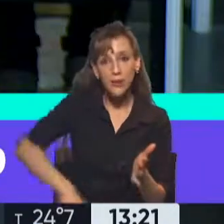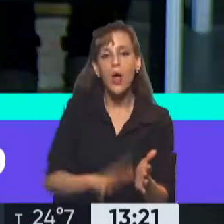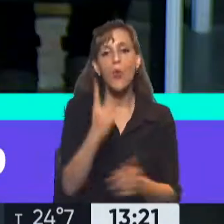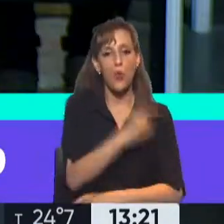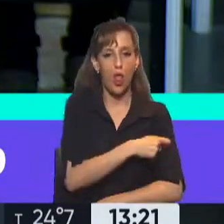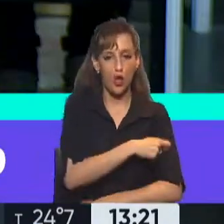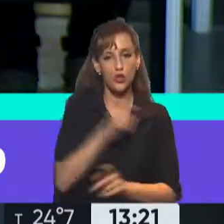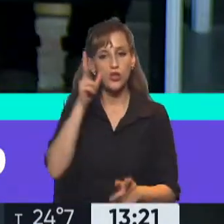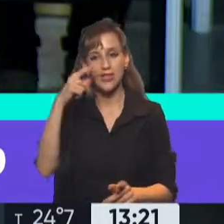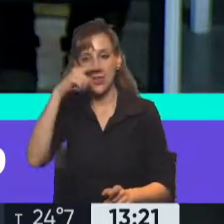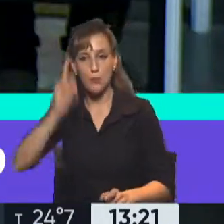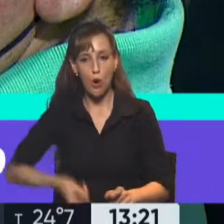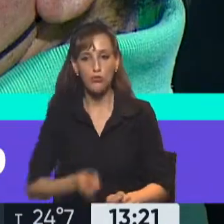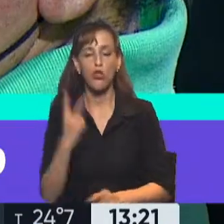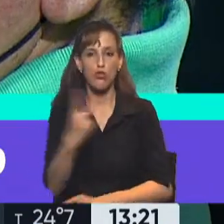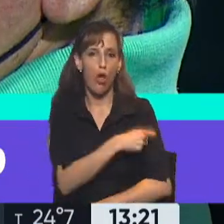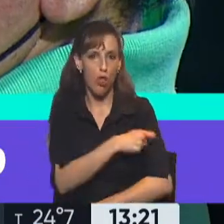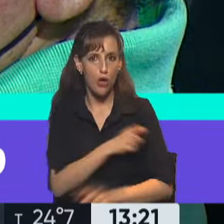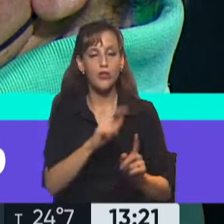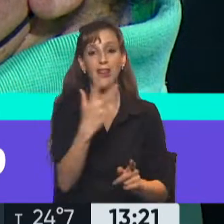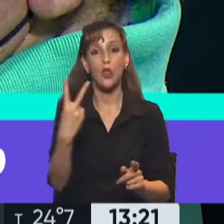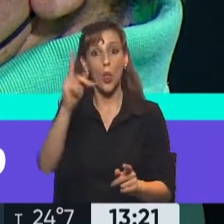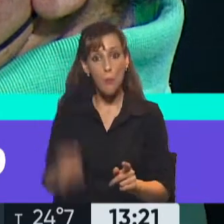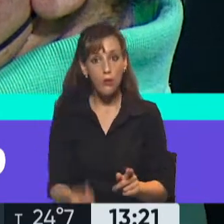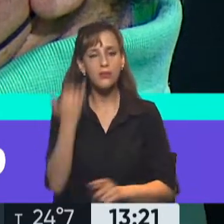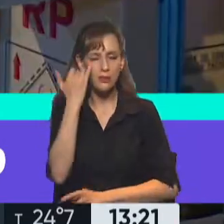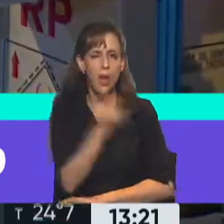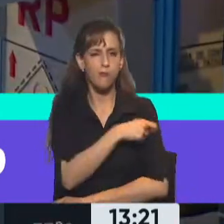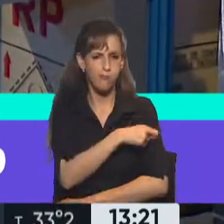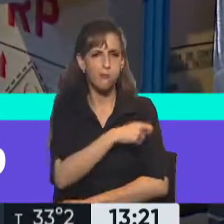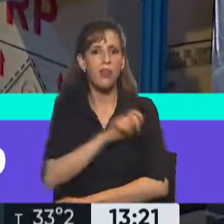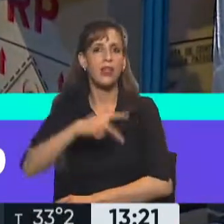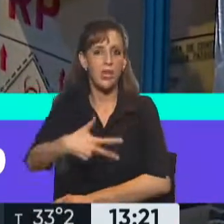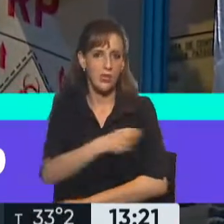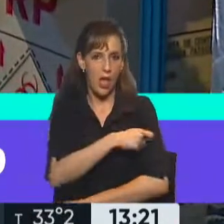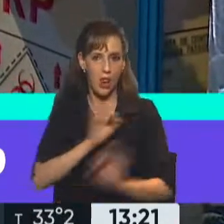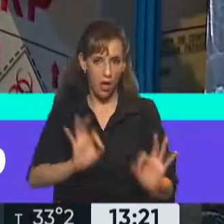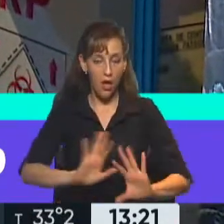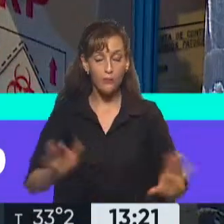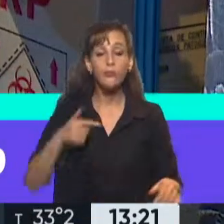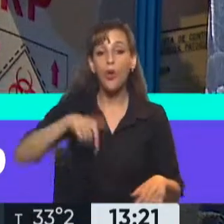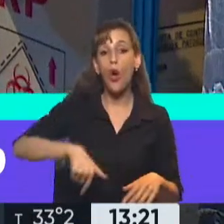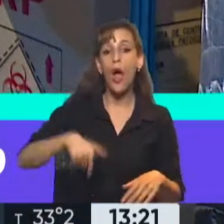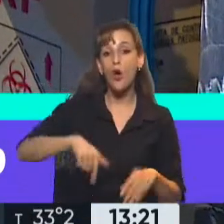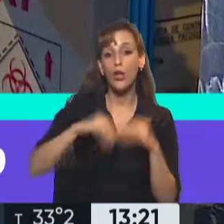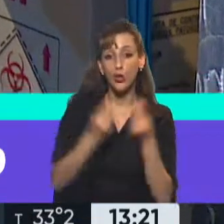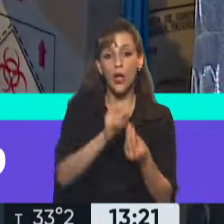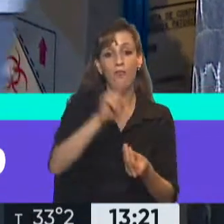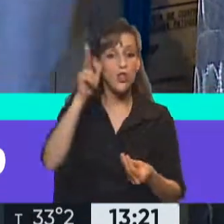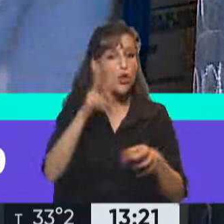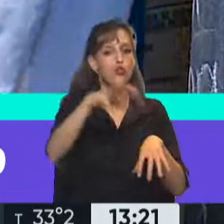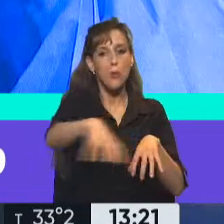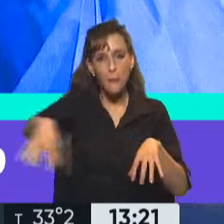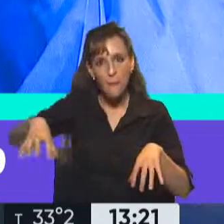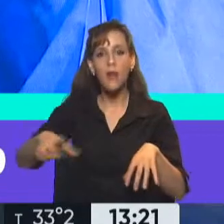el 87% dos dosis y el 32% ya cuenta con la tercera dosis de refuerzo. Se suman entonces 28 puestos para la vacunación